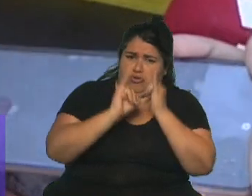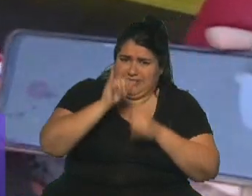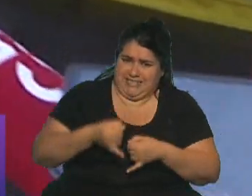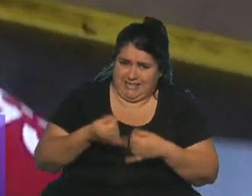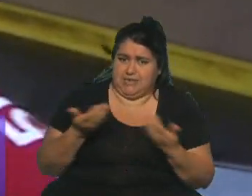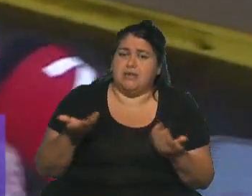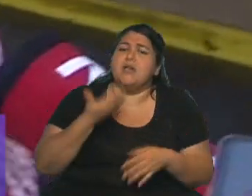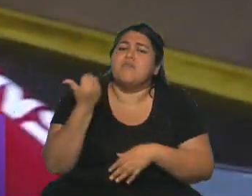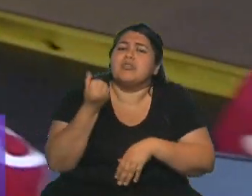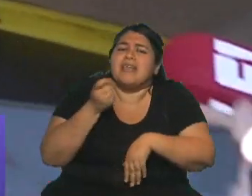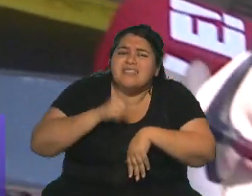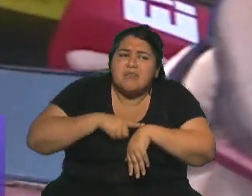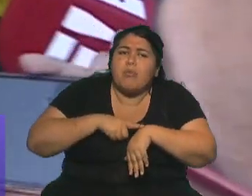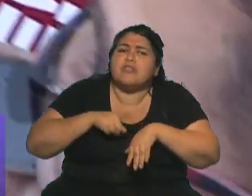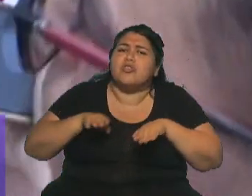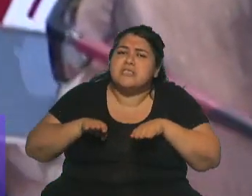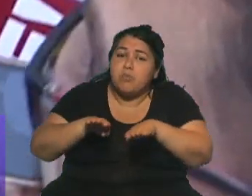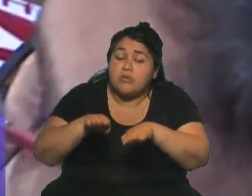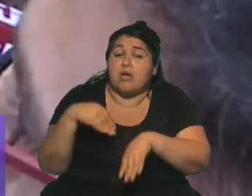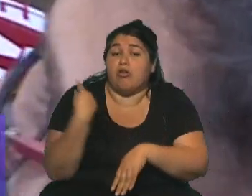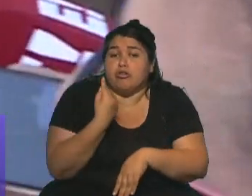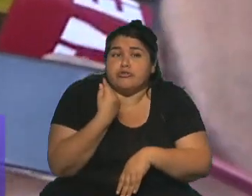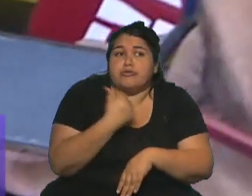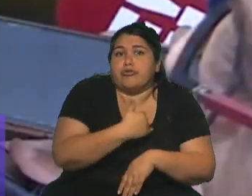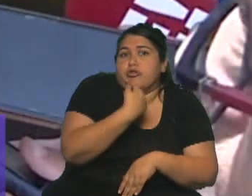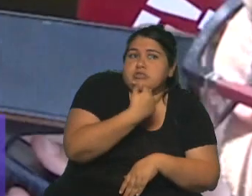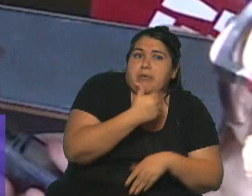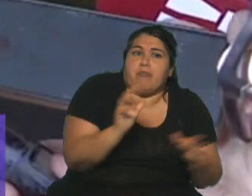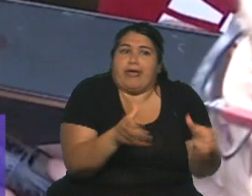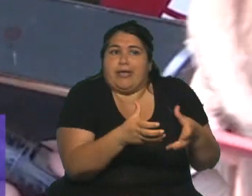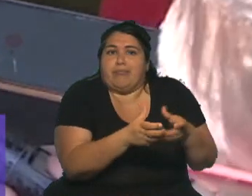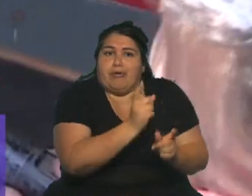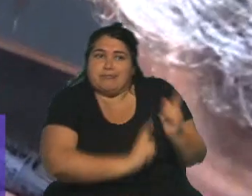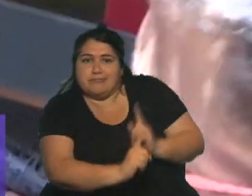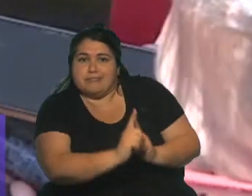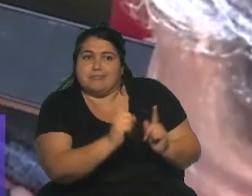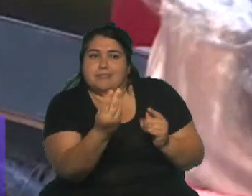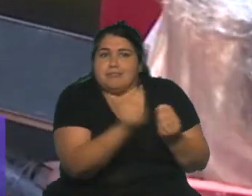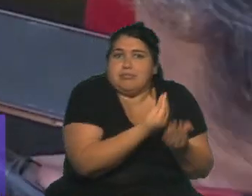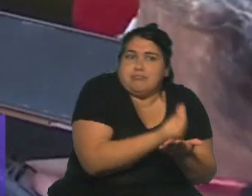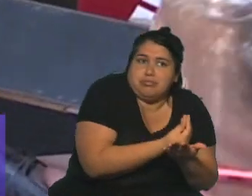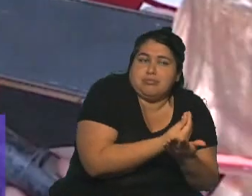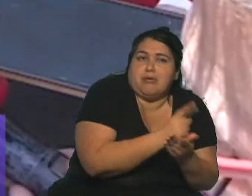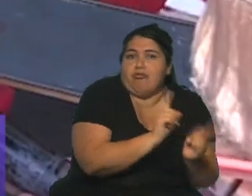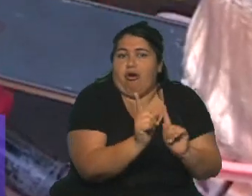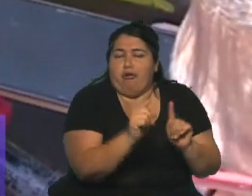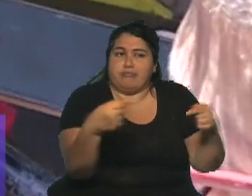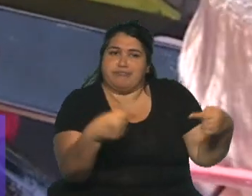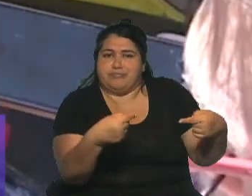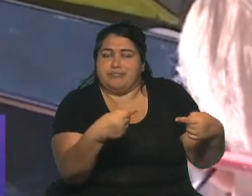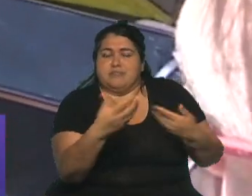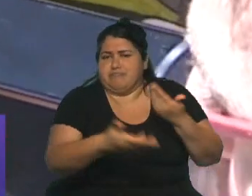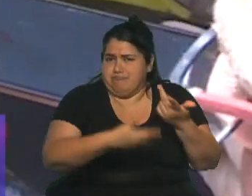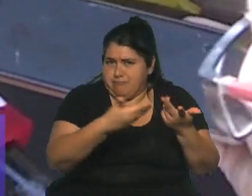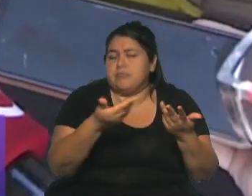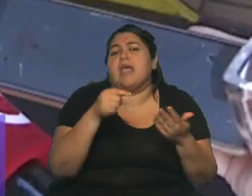qué simultáneo Porque si vos pones un pedacito y no sabes cuál es el otro como la la camisa y el pantalón si no te pega a lo mejor funciona igual